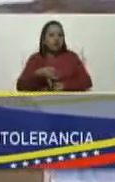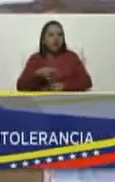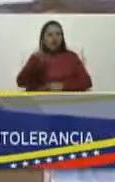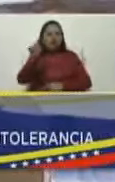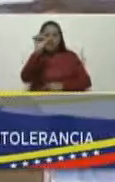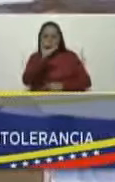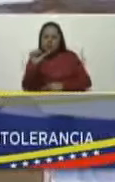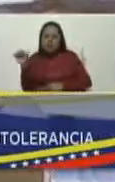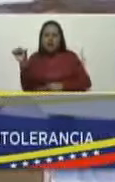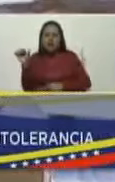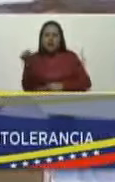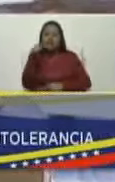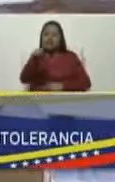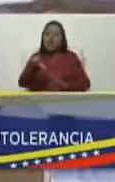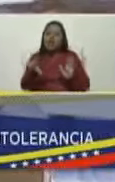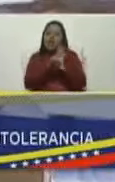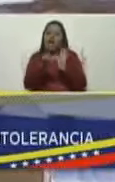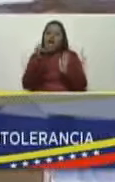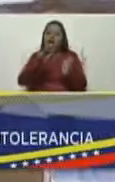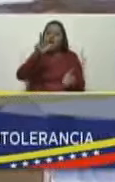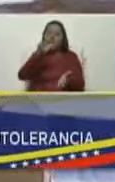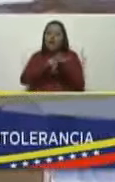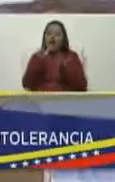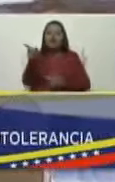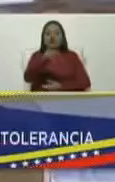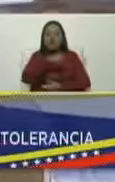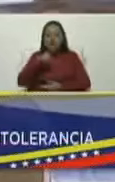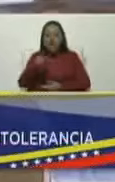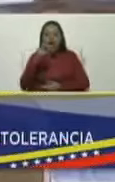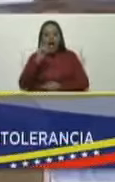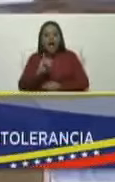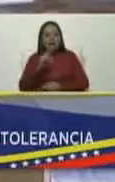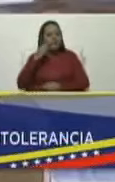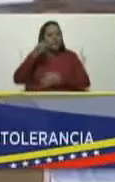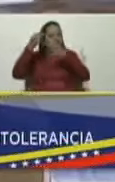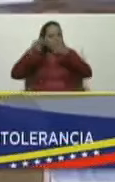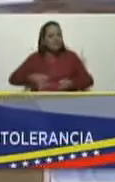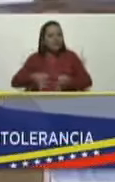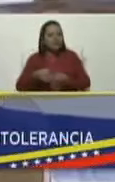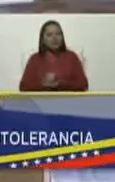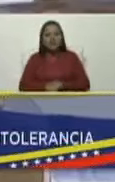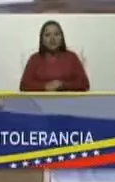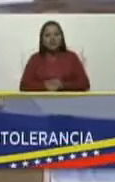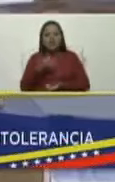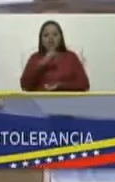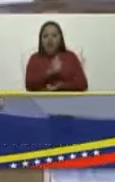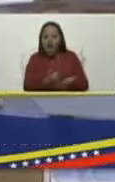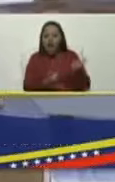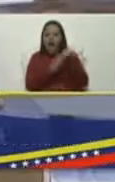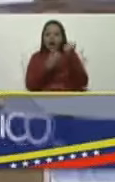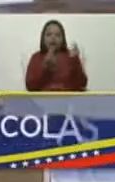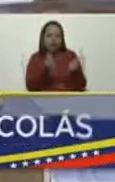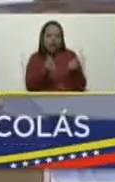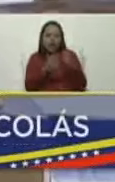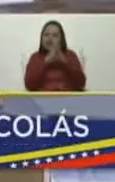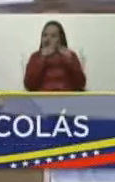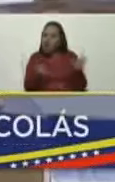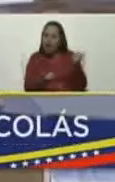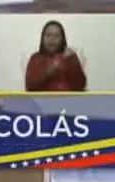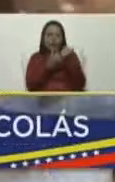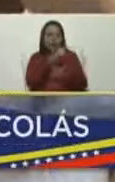semana esa ley está aprobada y ustedes tienen sus garantías, tienen sus beneficios y tienen todo el